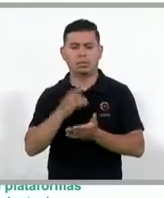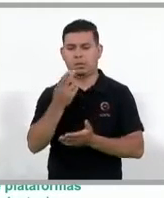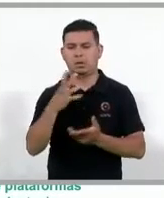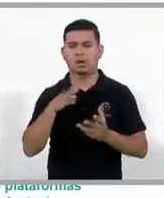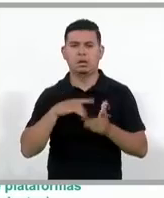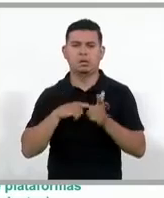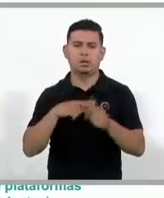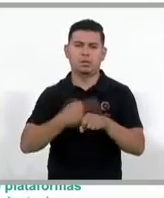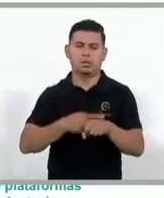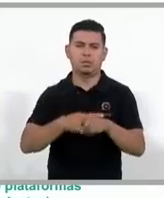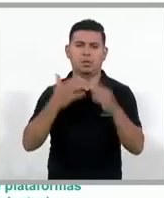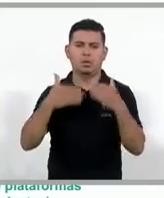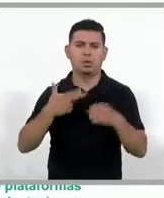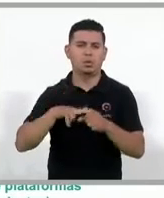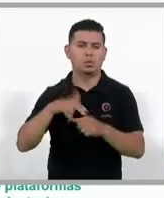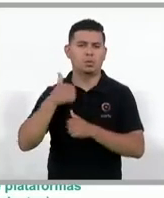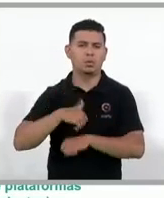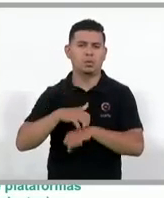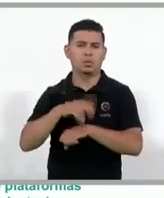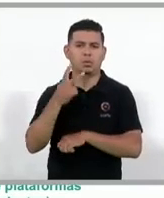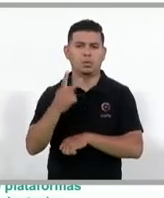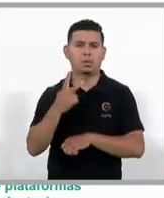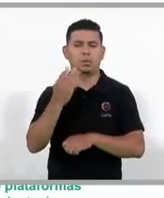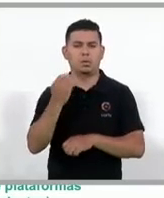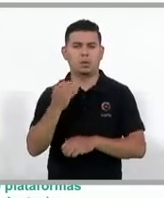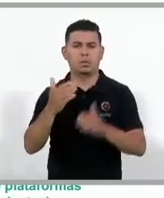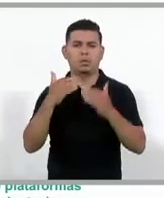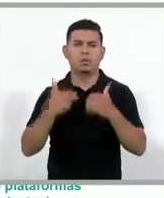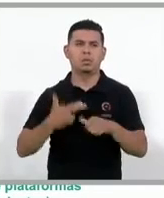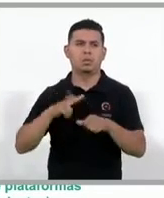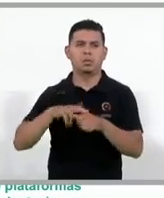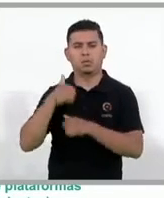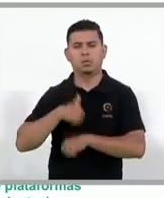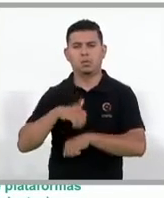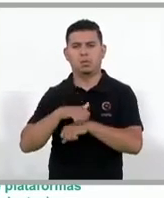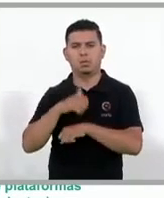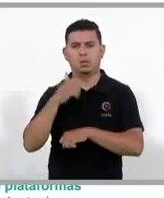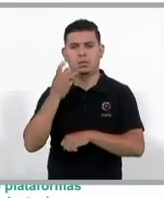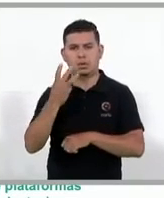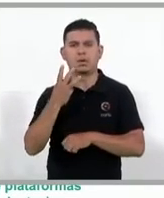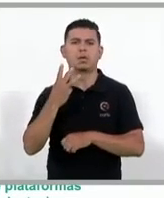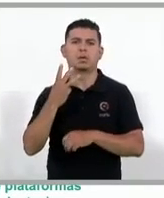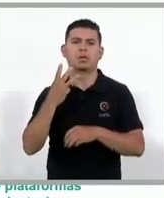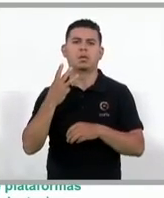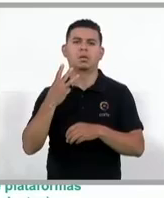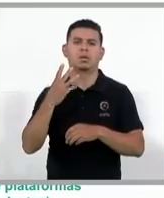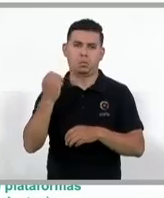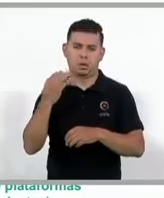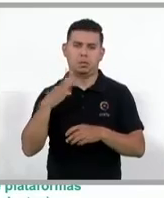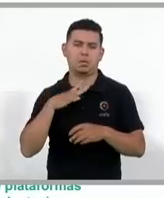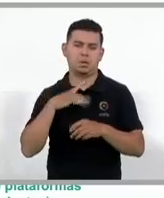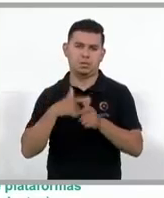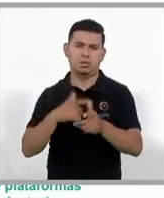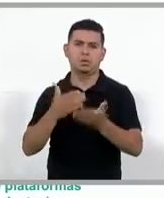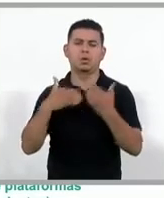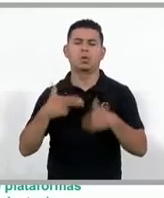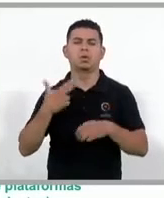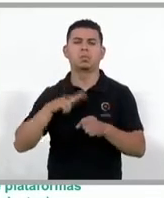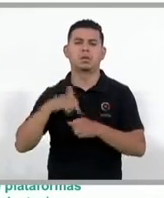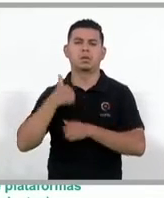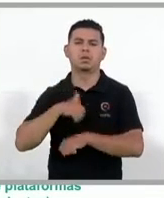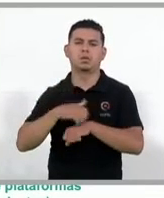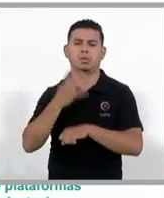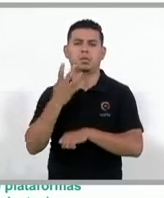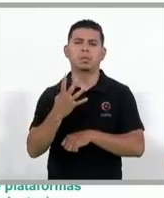la jurisdicción sanitaria número 29 la jurisdicción sanitaria número 3 también 9 la jurisdicción sanitaria